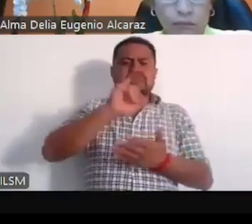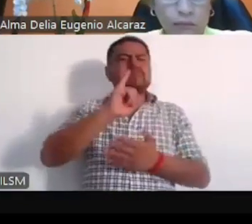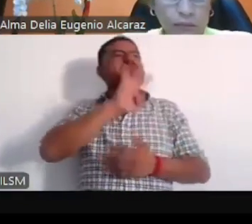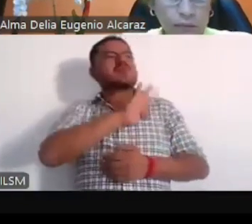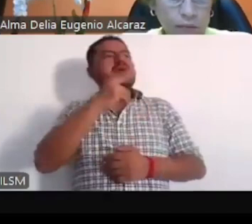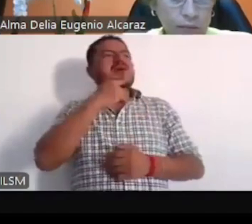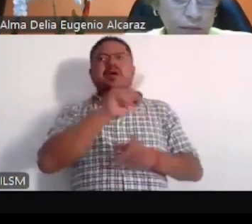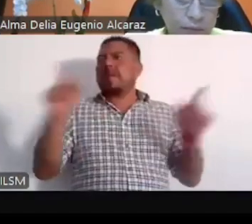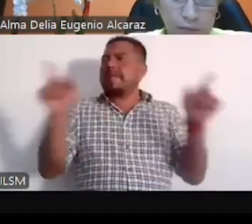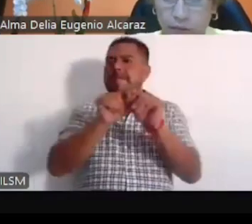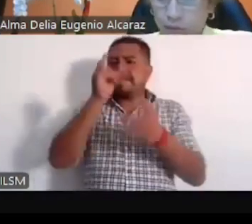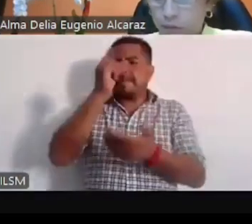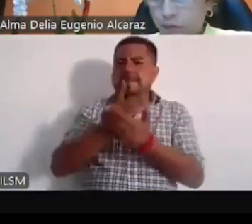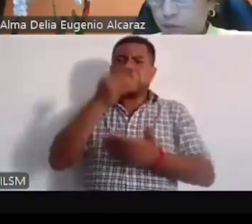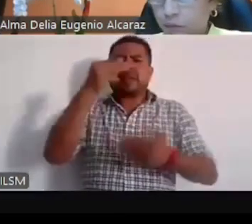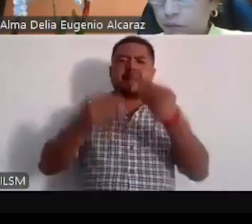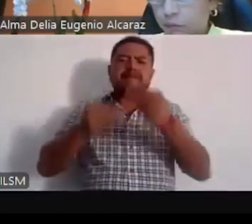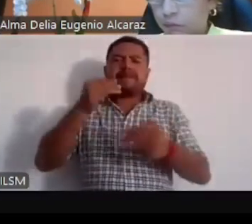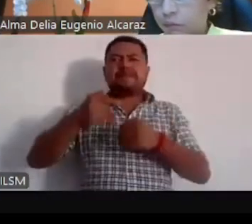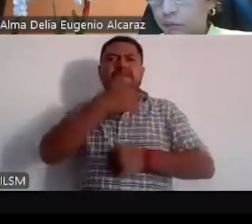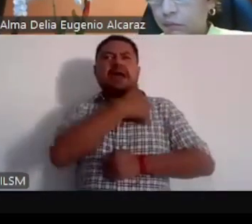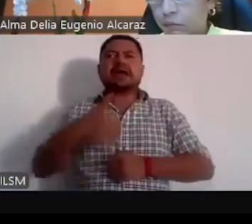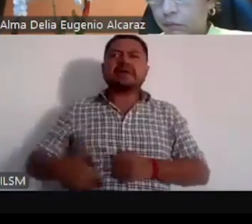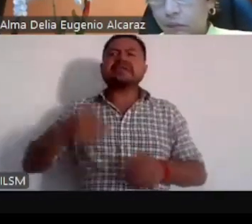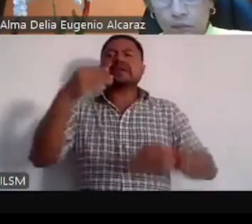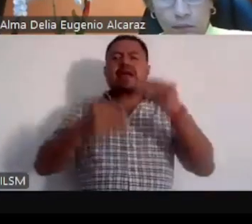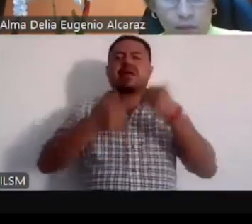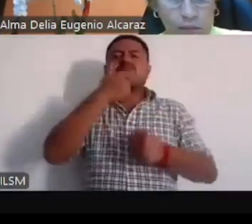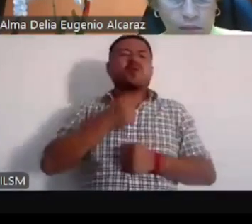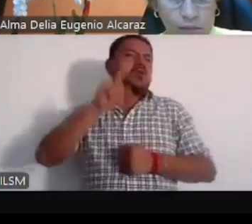es la cuenta magistrada presidenta magistradas